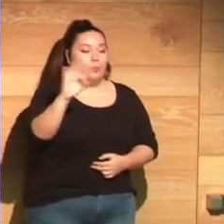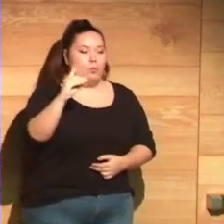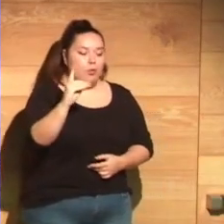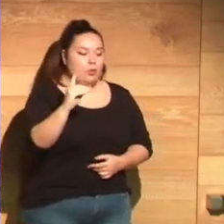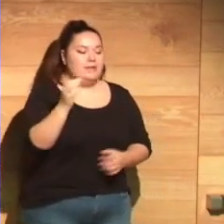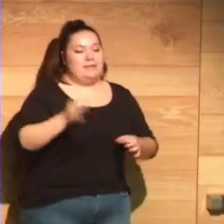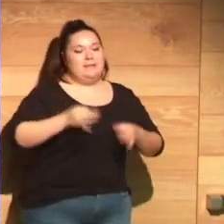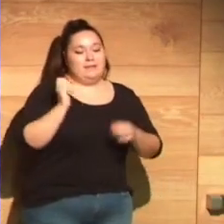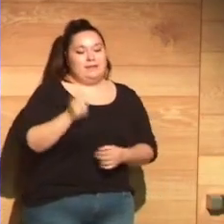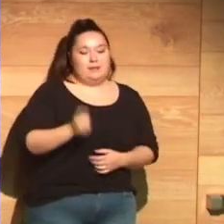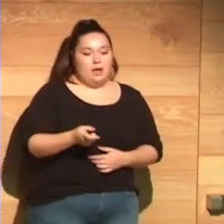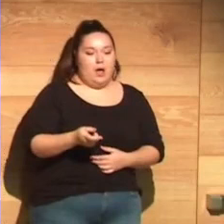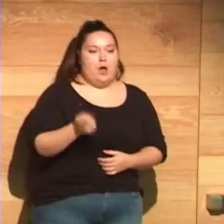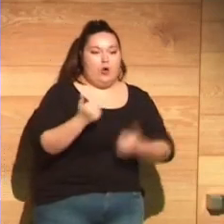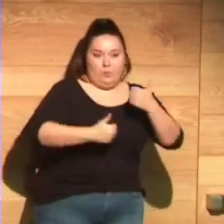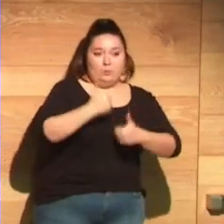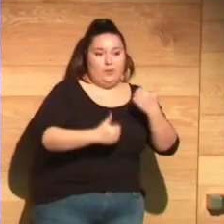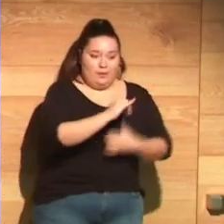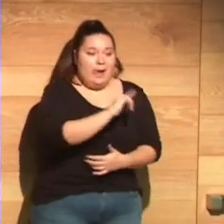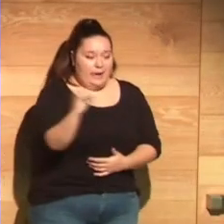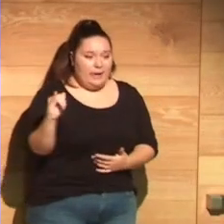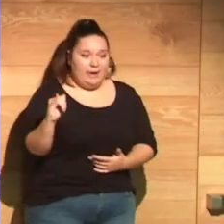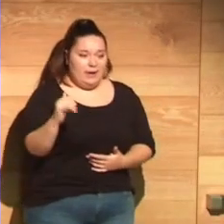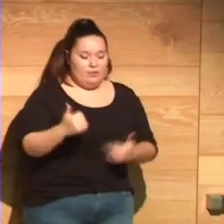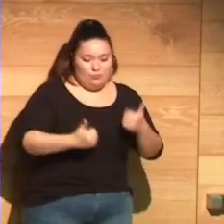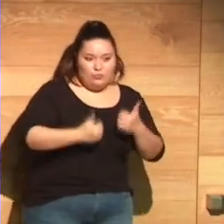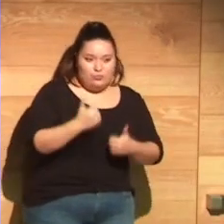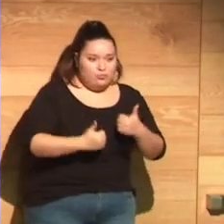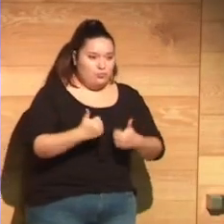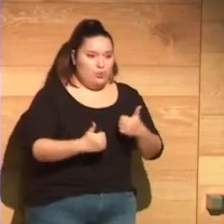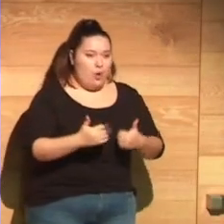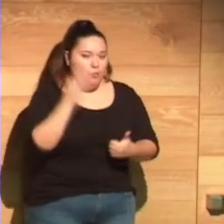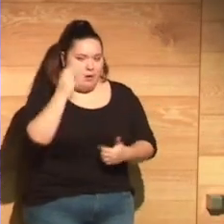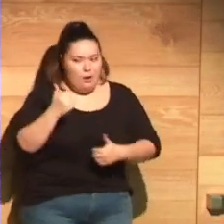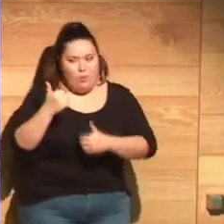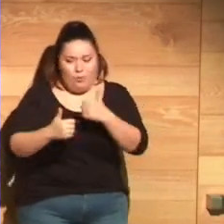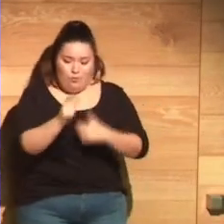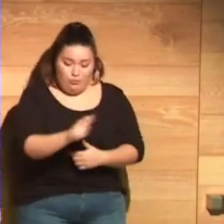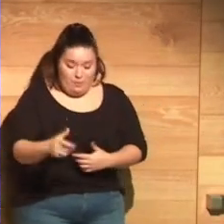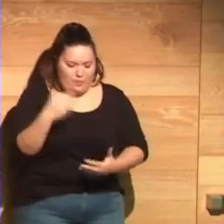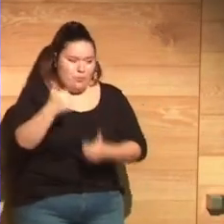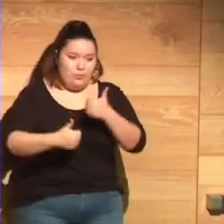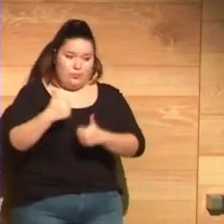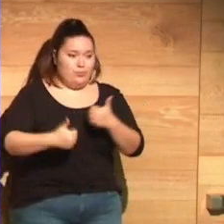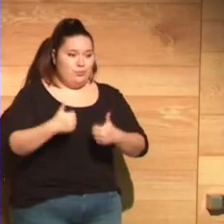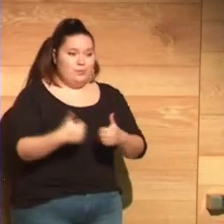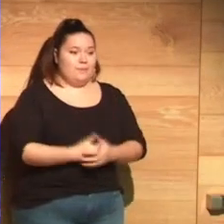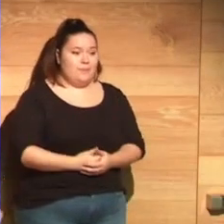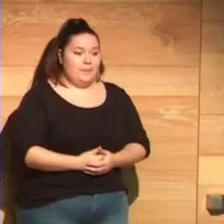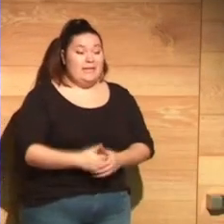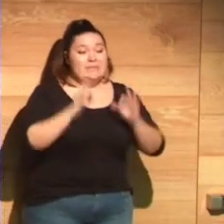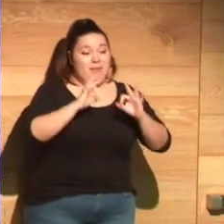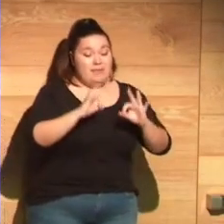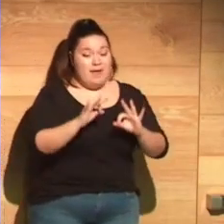final el mundo del cine tiene también esa competición y yo creo que a Hollywood le interesa hacer competir más a las mujeres que a los hombres, pero que no sé si